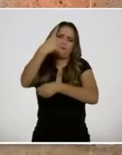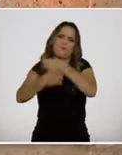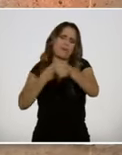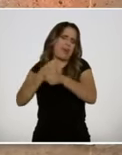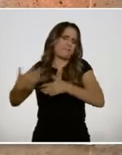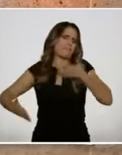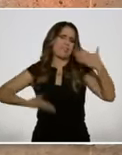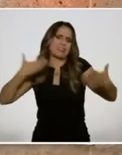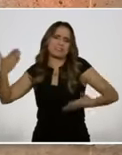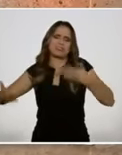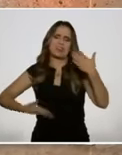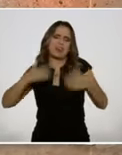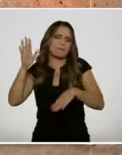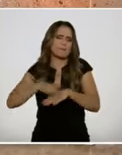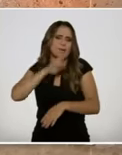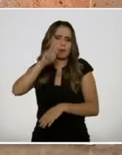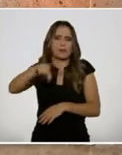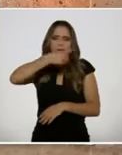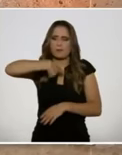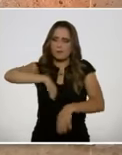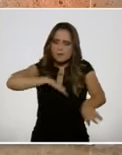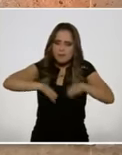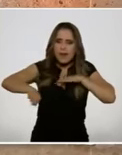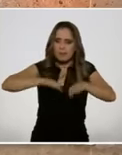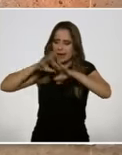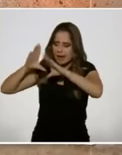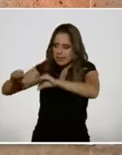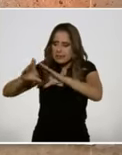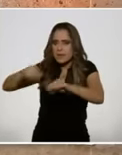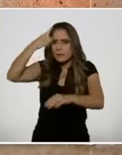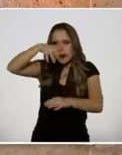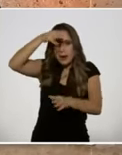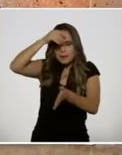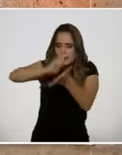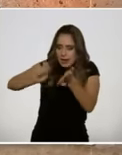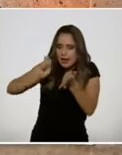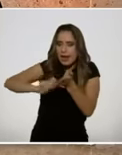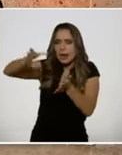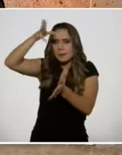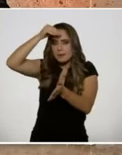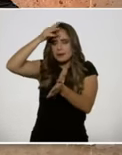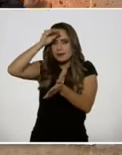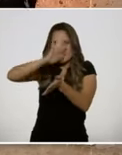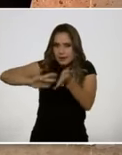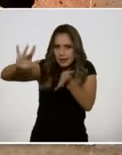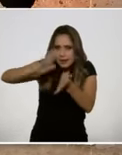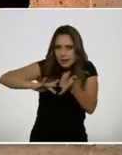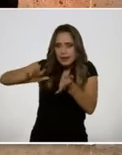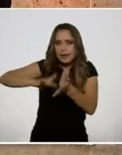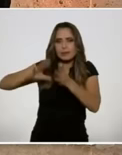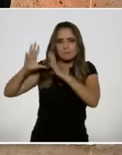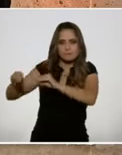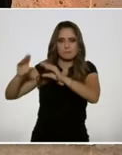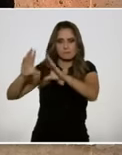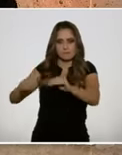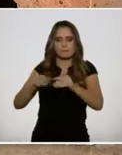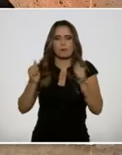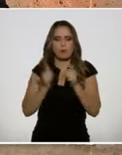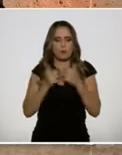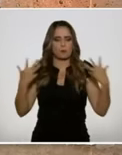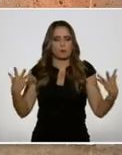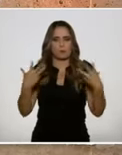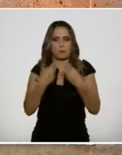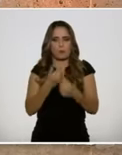es un trabajo de alfabetización que aquí la maestra Tedelupe con el INEA y junto con nuestros compañeros de